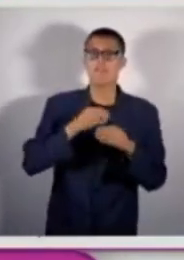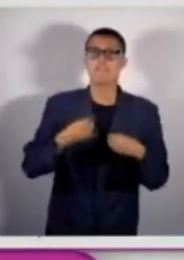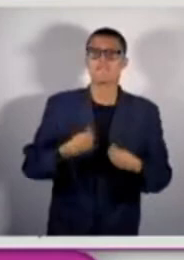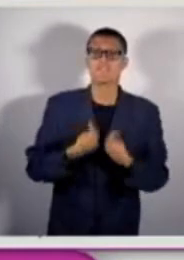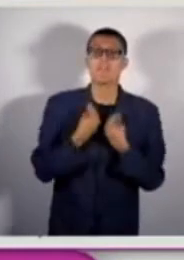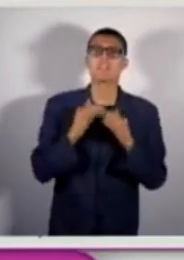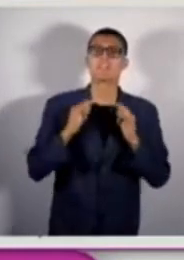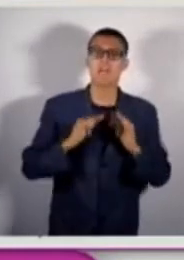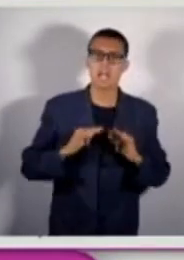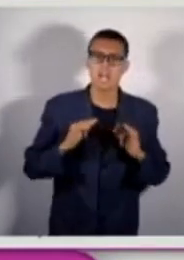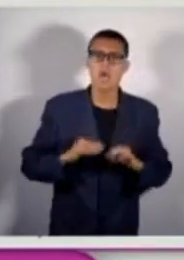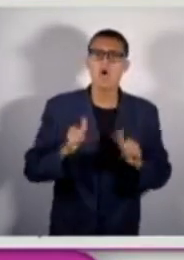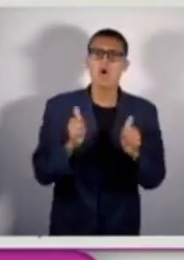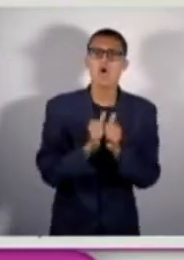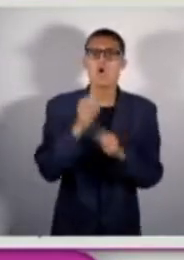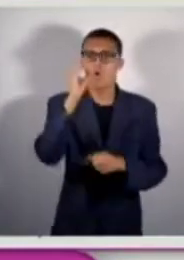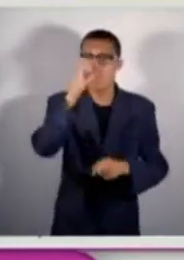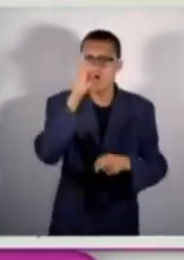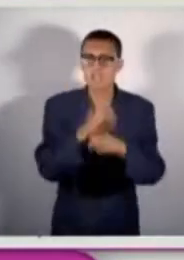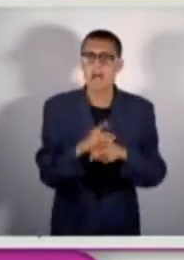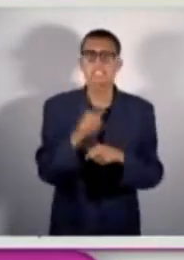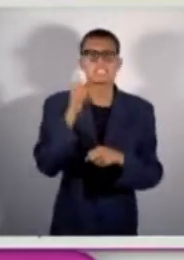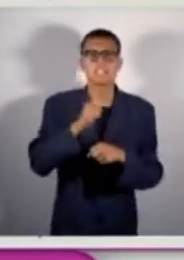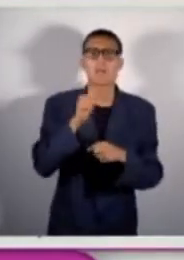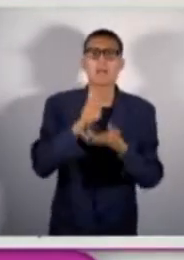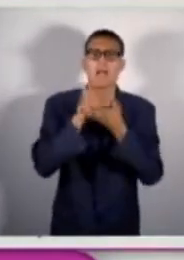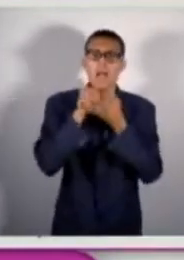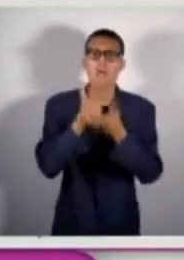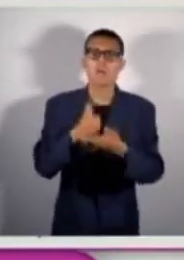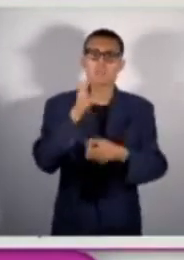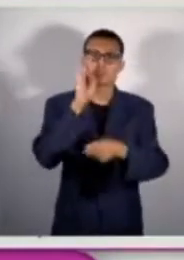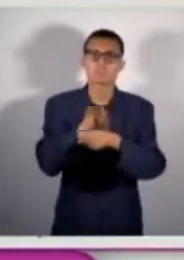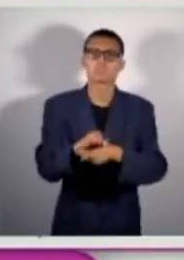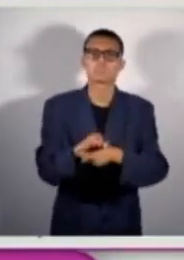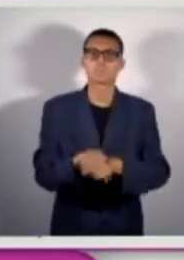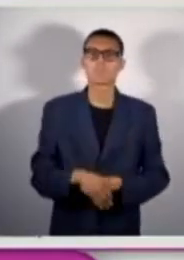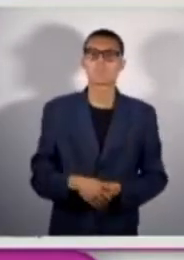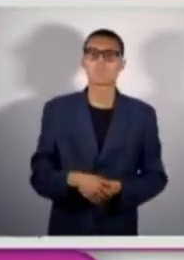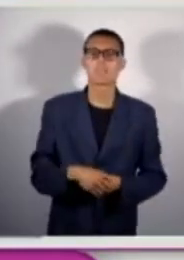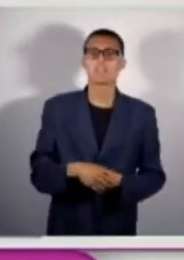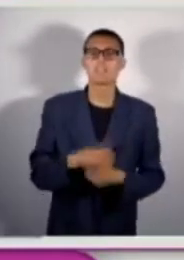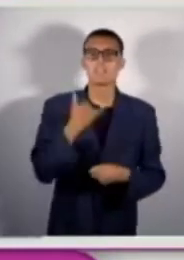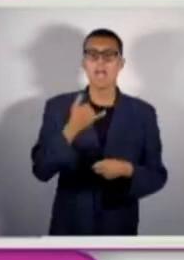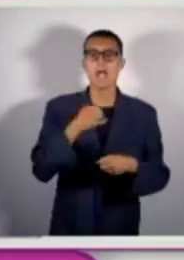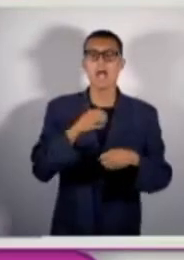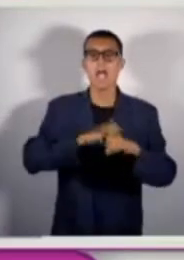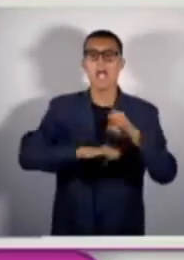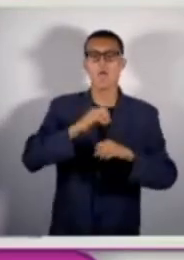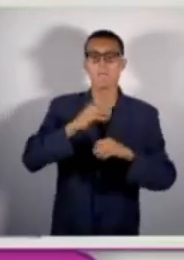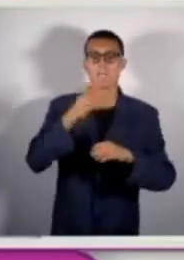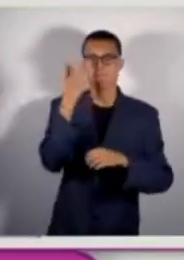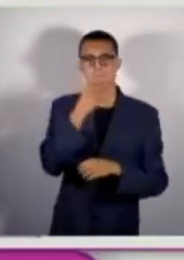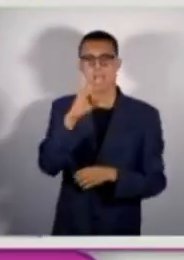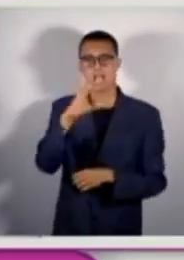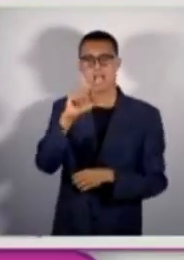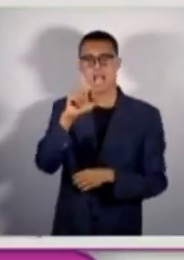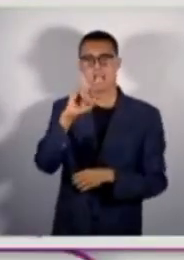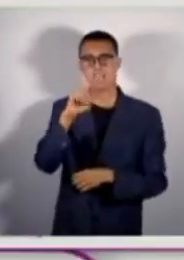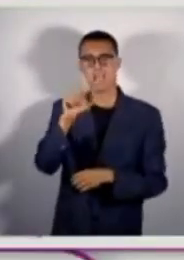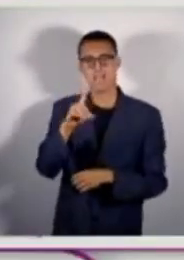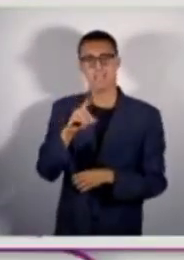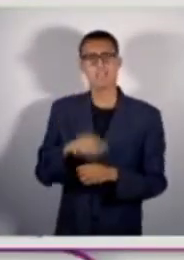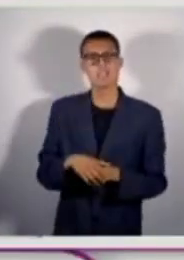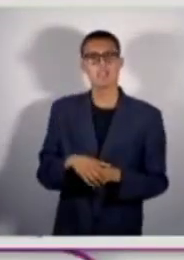y con oportunidades. Aquí siempre hubo bonanza económica y había empleo de calidad. Éramos el